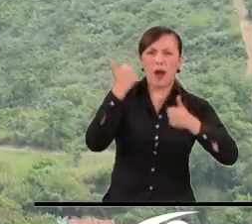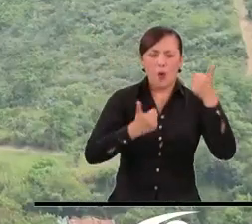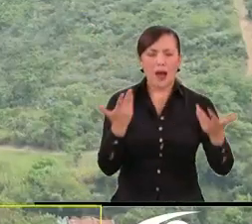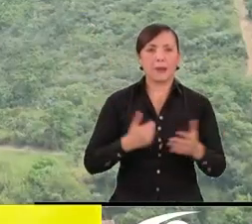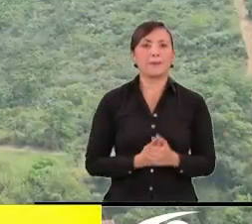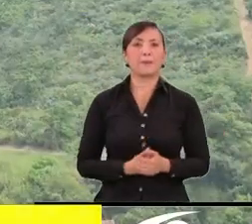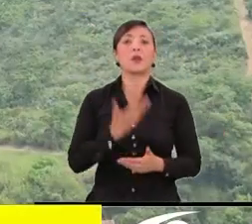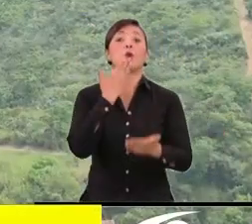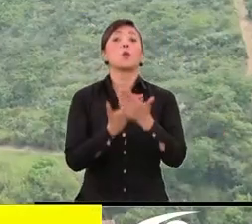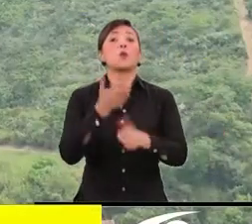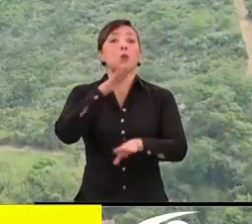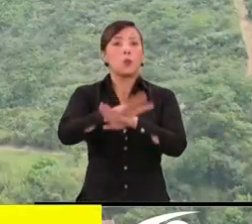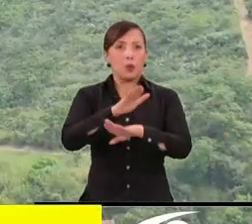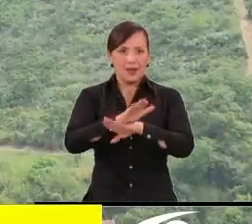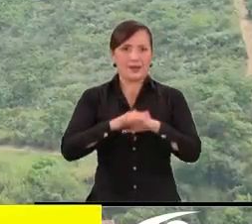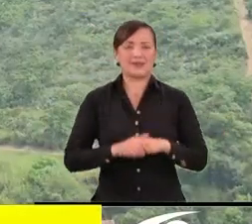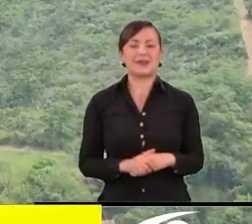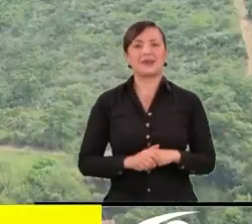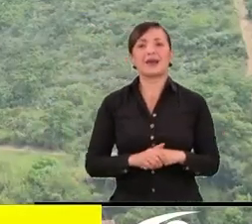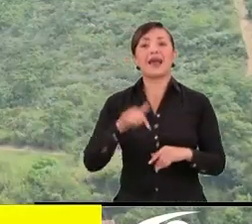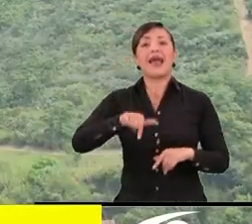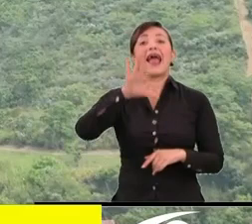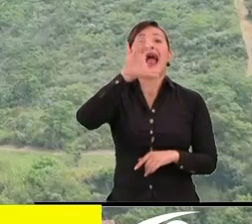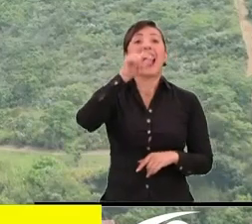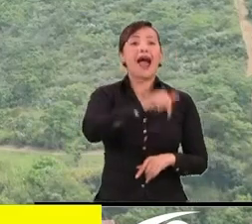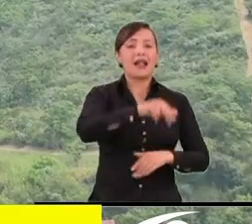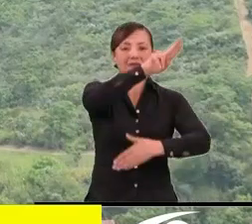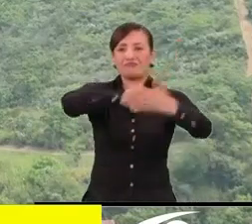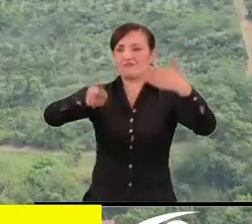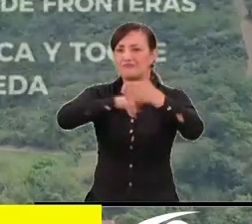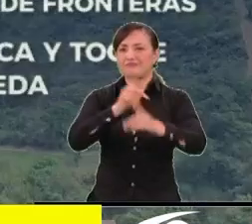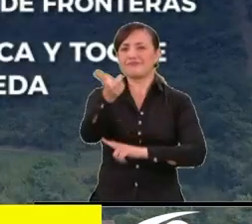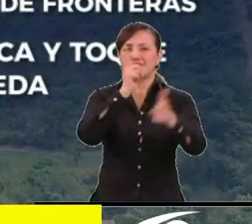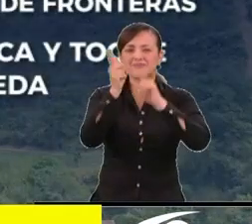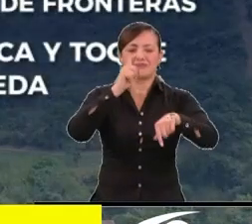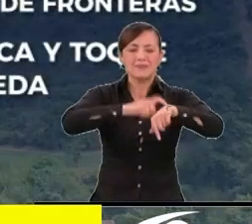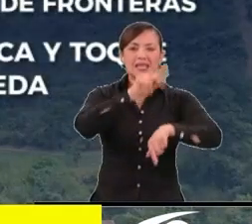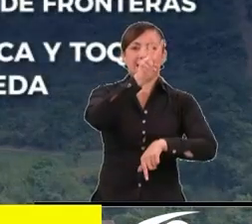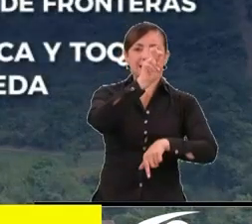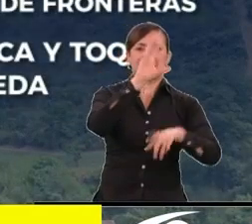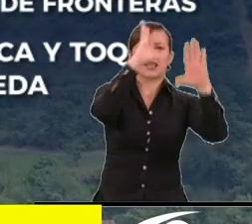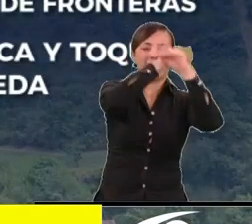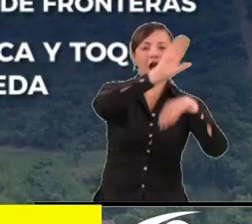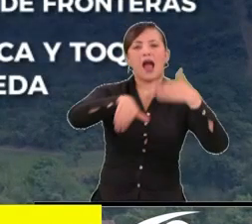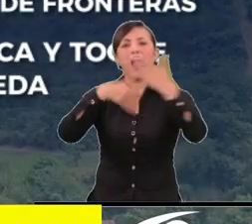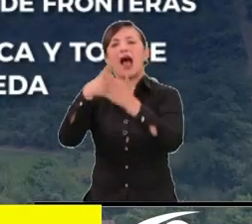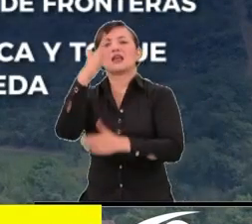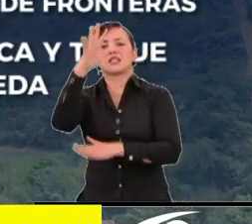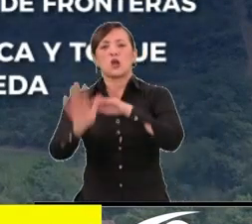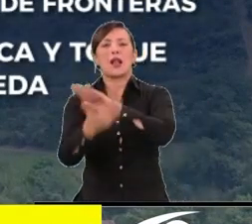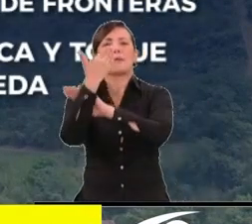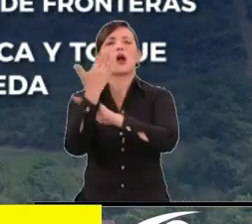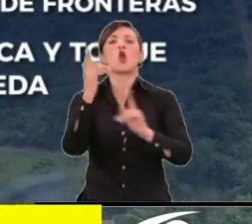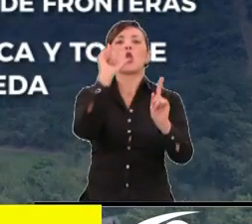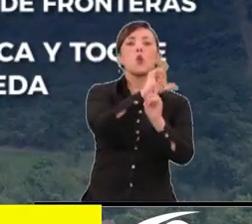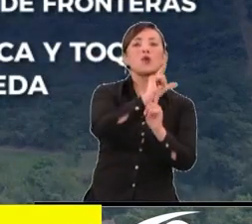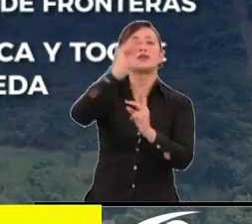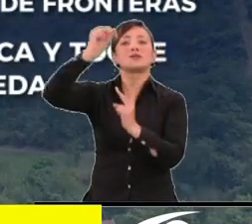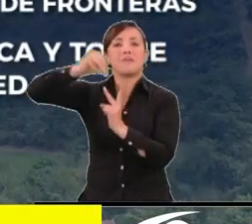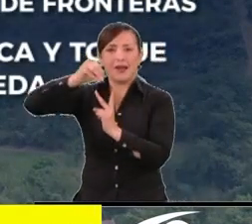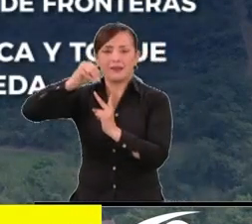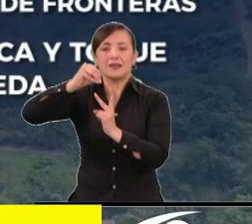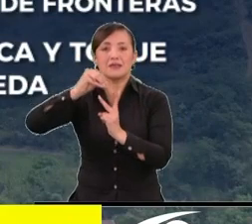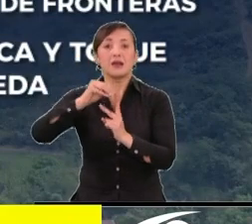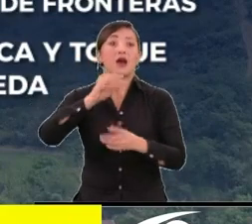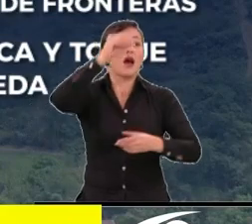Juanita, buenas tardes. En Cali va a regir ley seca de 7 de la noche a 5 de la mañana, lunes y martes. No habrá toque